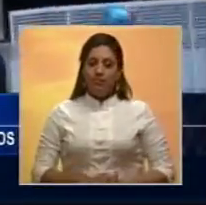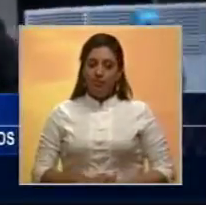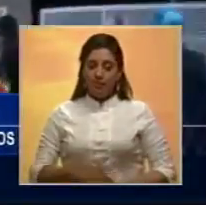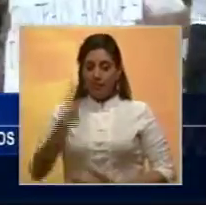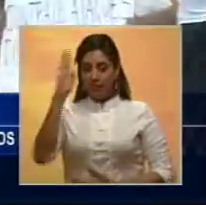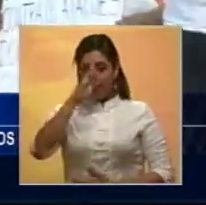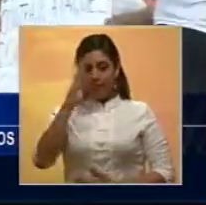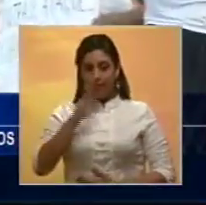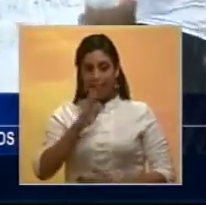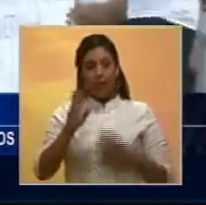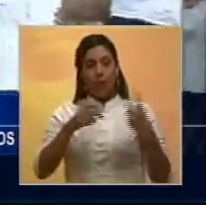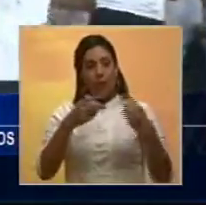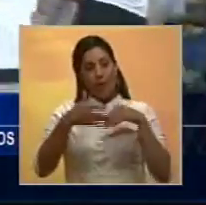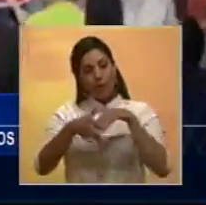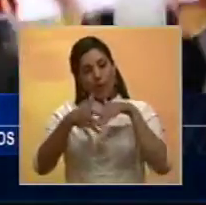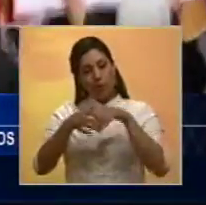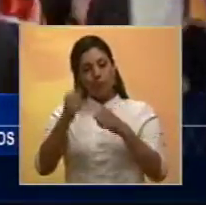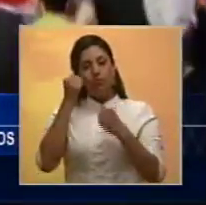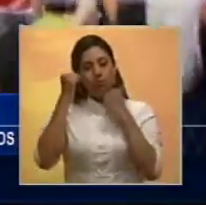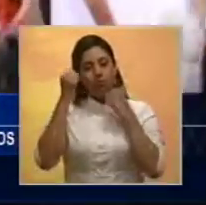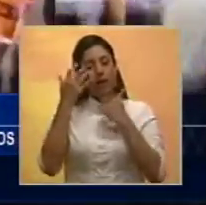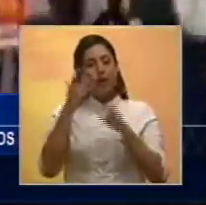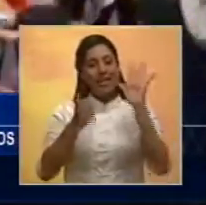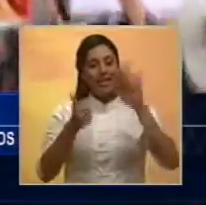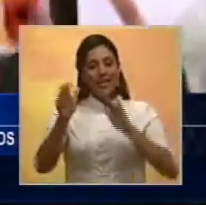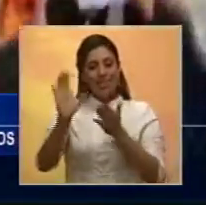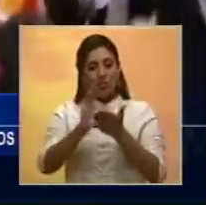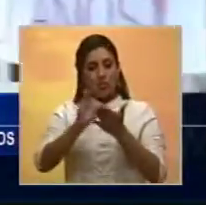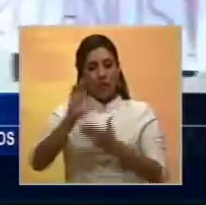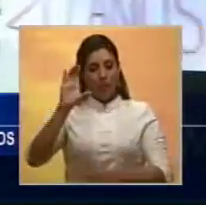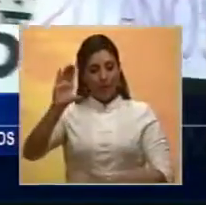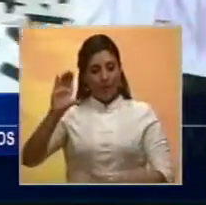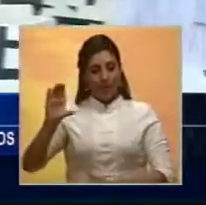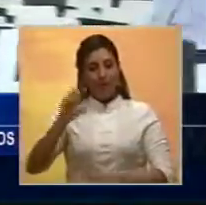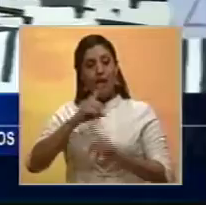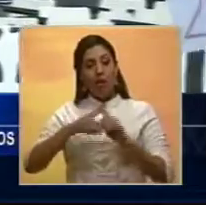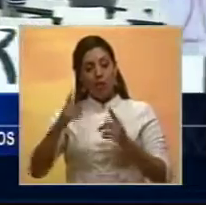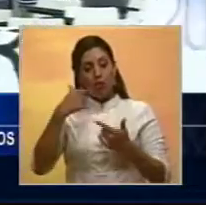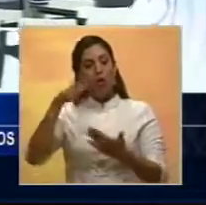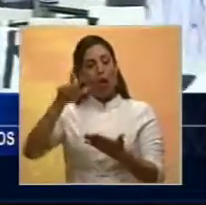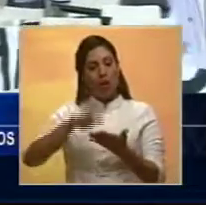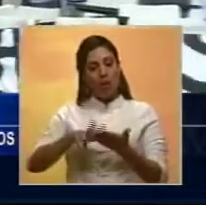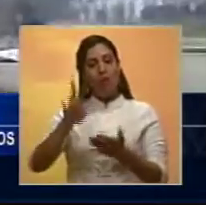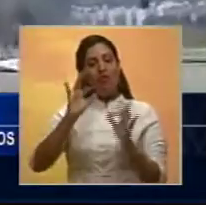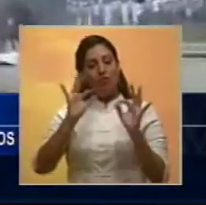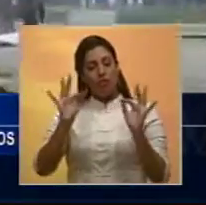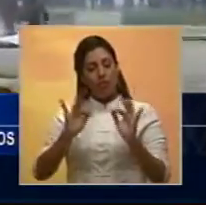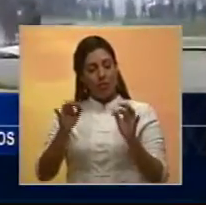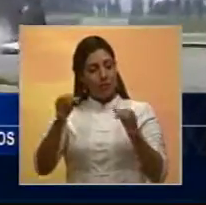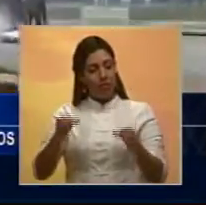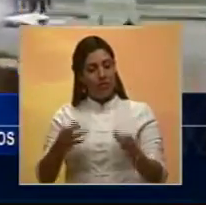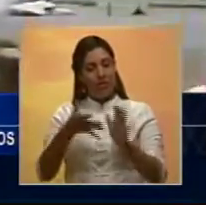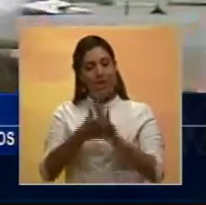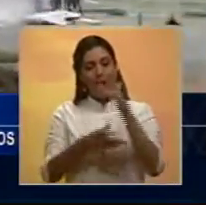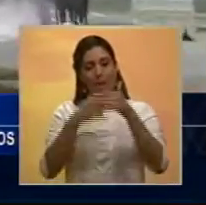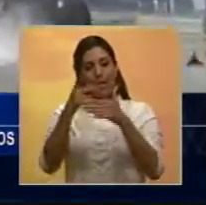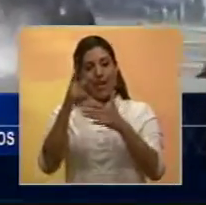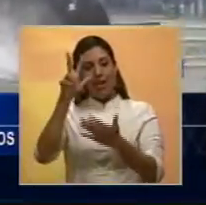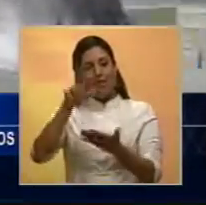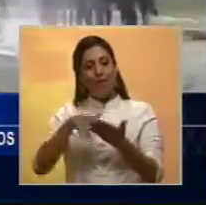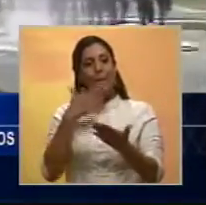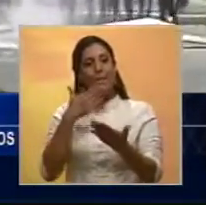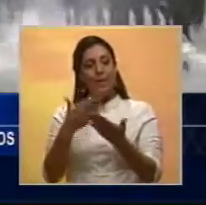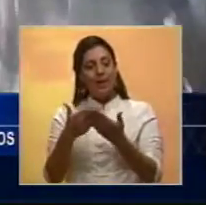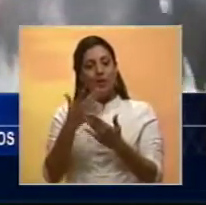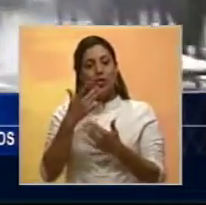En Brasil se realizaron protestas en al menos 15 ciudades del país mientras el Senado aprobaba de forma definitiva un plan de austeridad